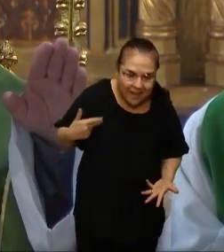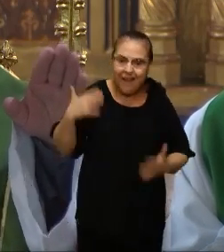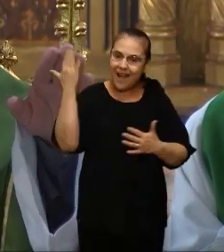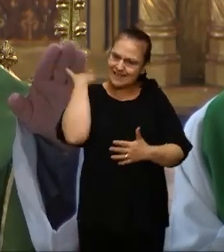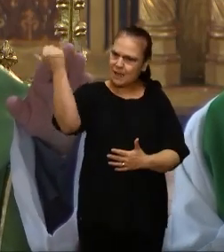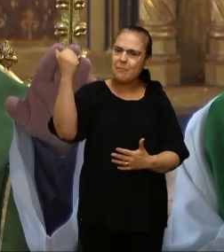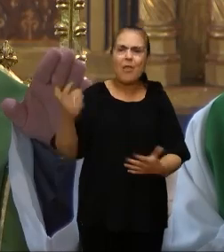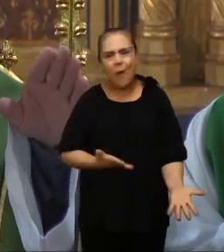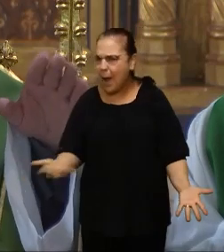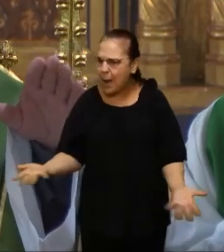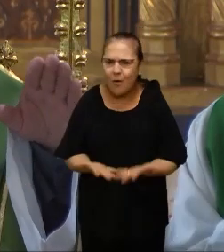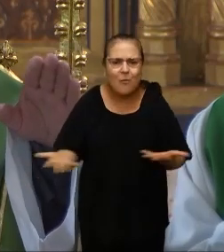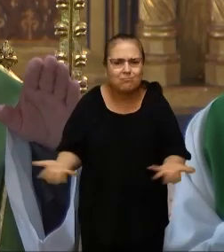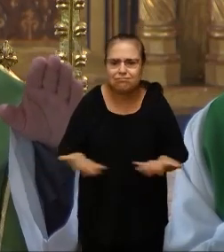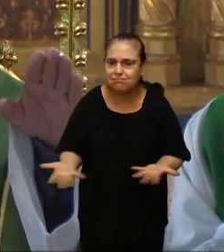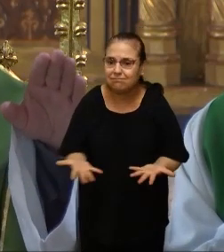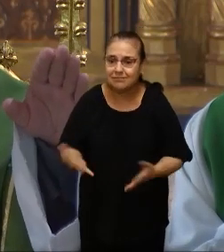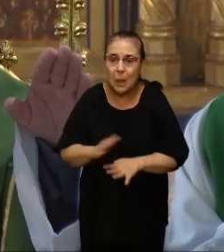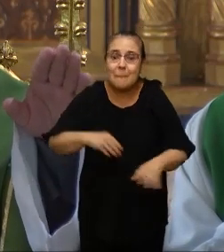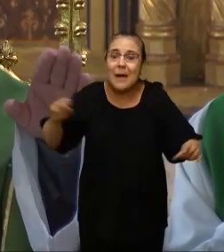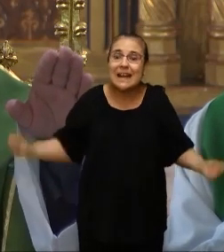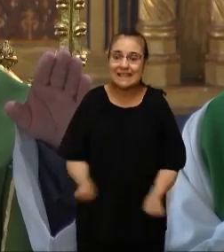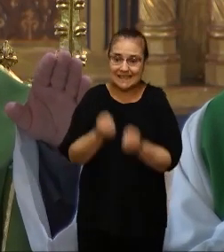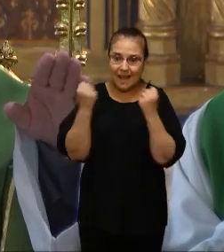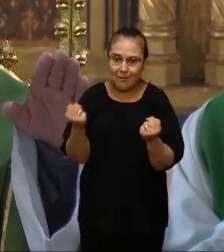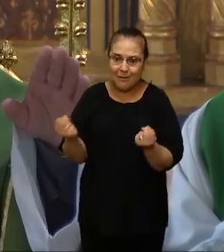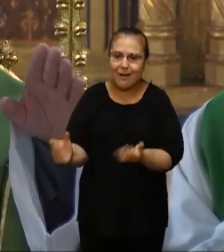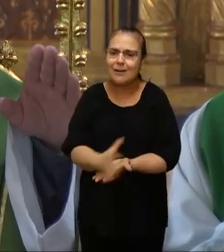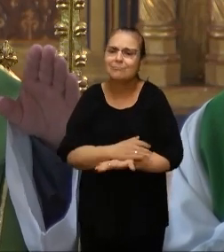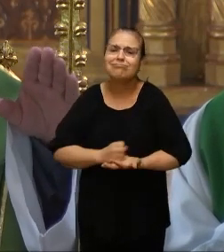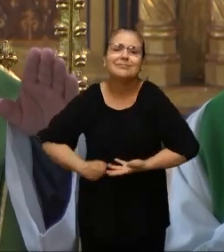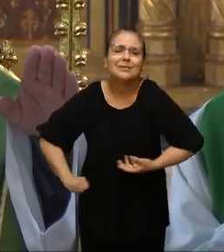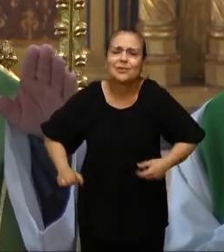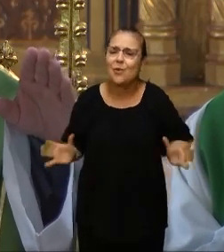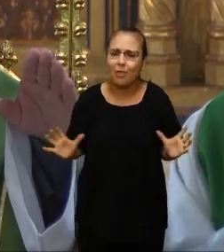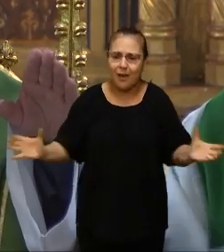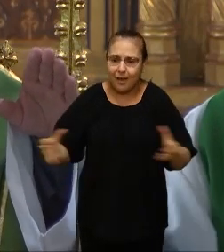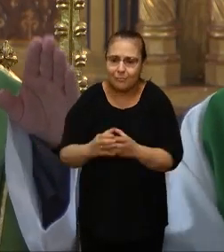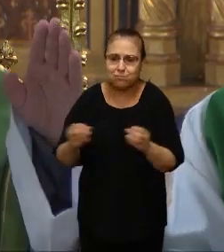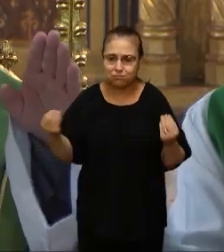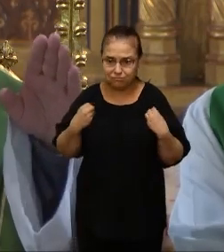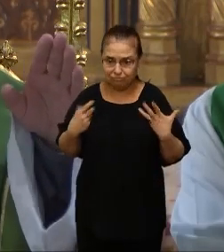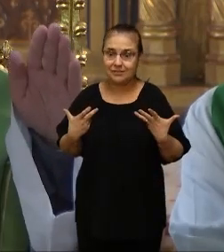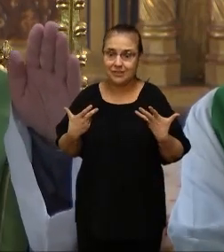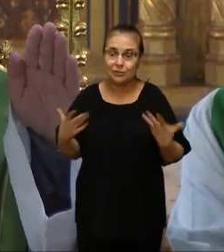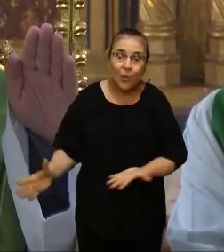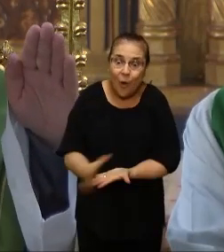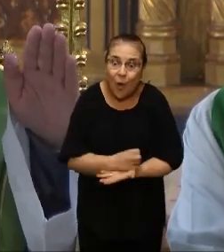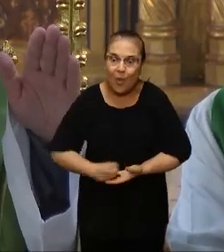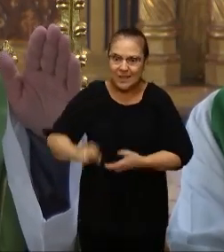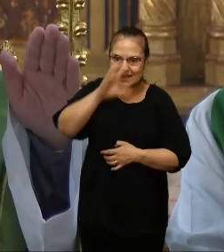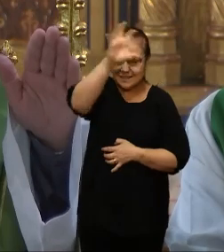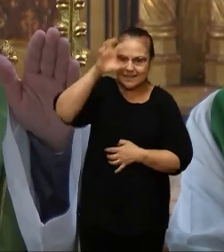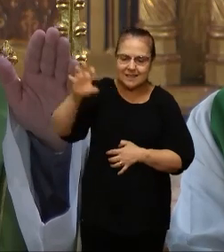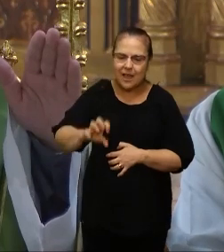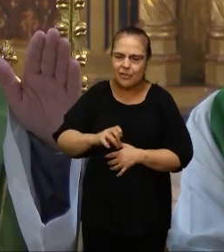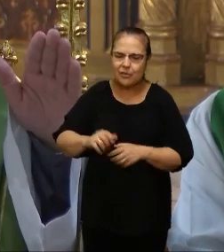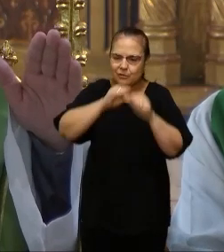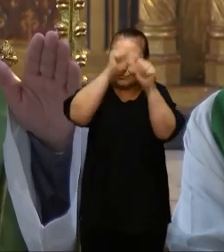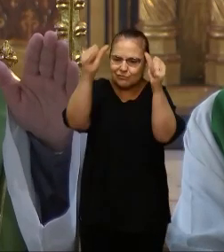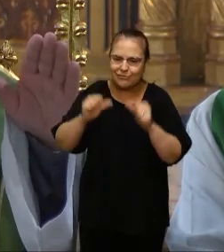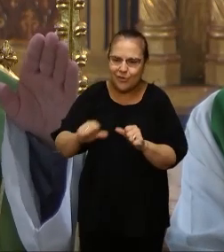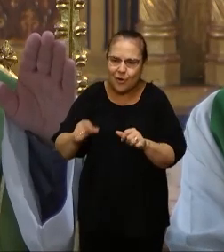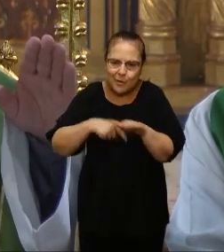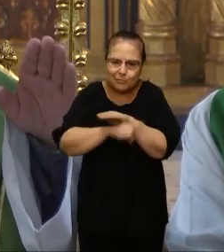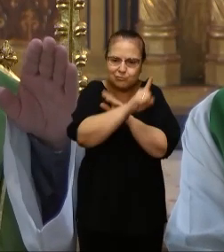con urgencia para salvar a toda criatura, hasta que de todas las naciones se forme y desarrolle para